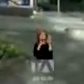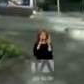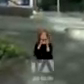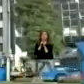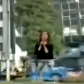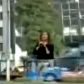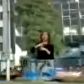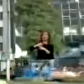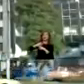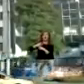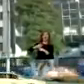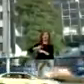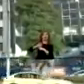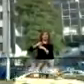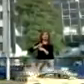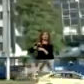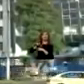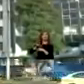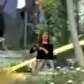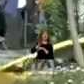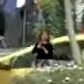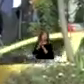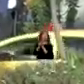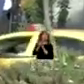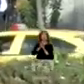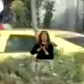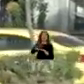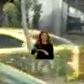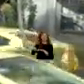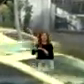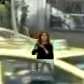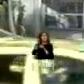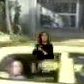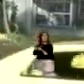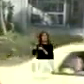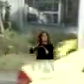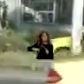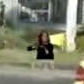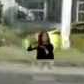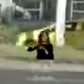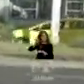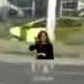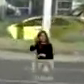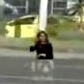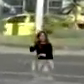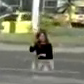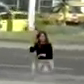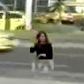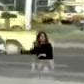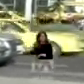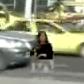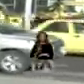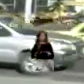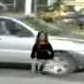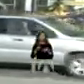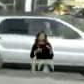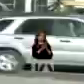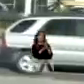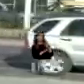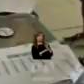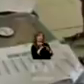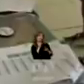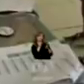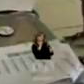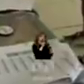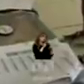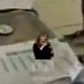demanda de inconstitucionalidad por omisión que presentó el mismo abogado Yarte, pero lo más probable es que la Corte se